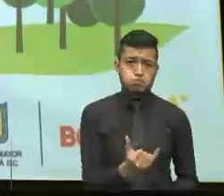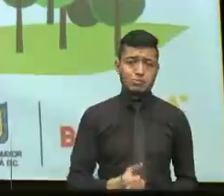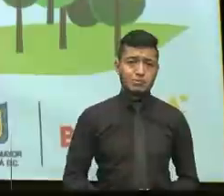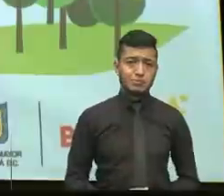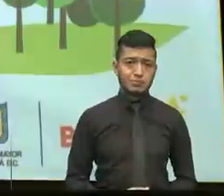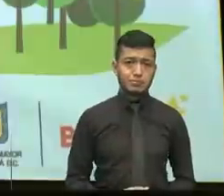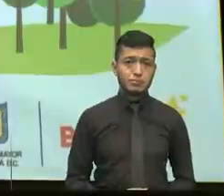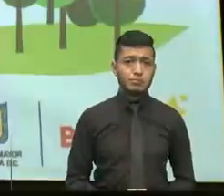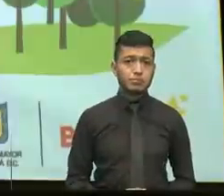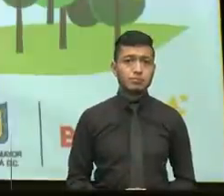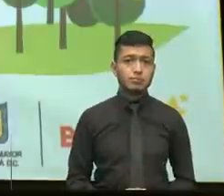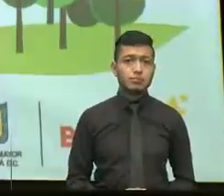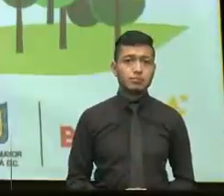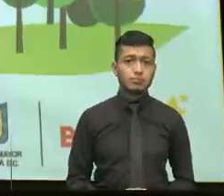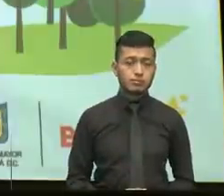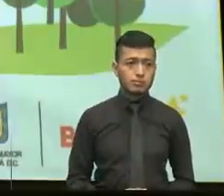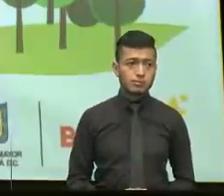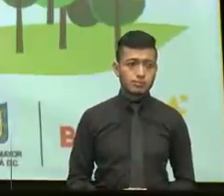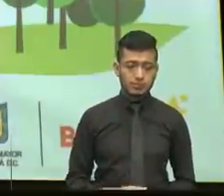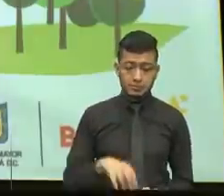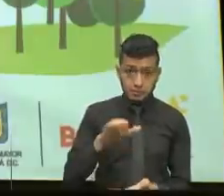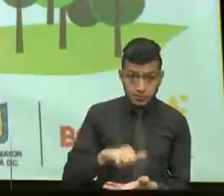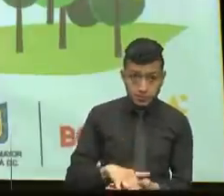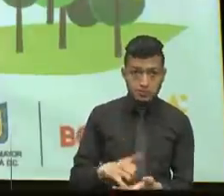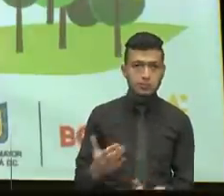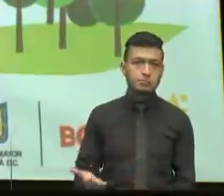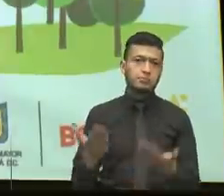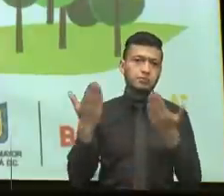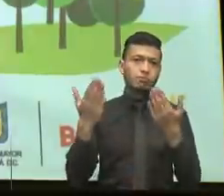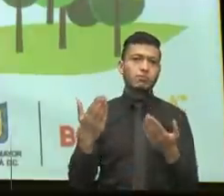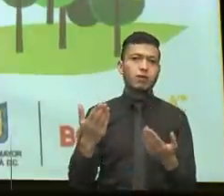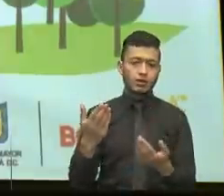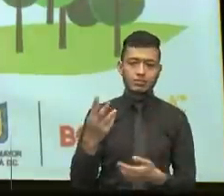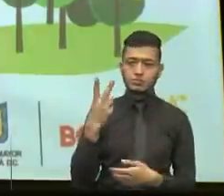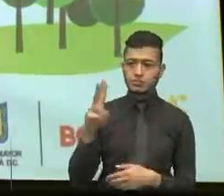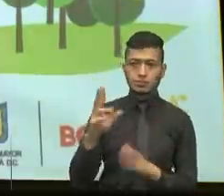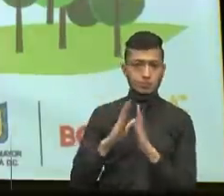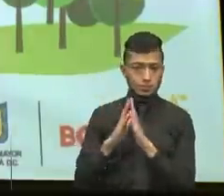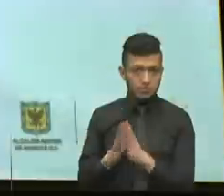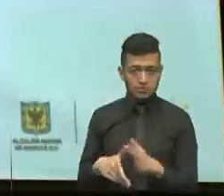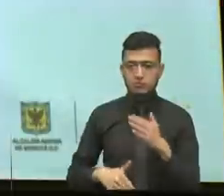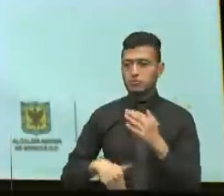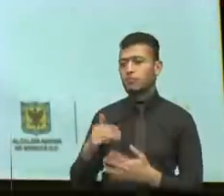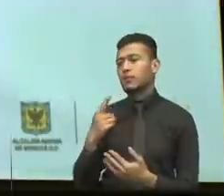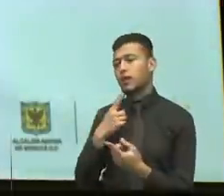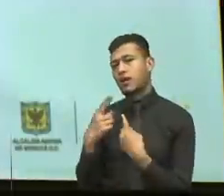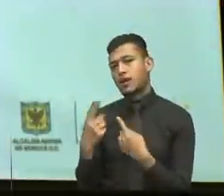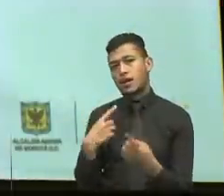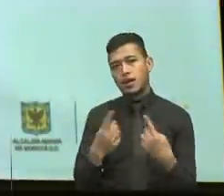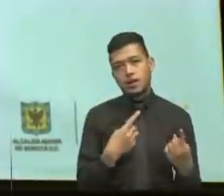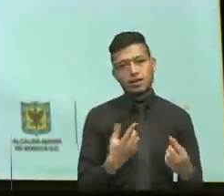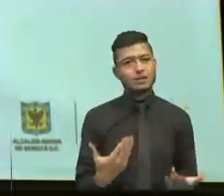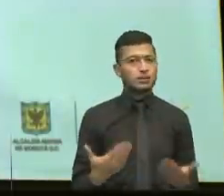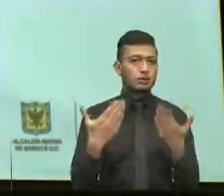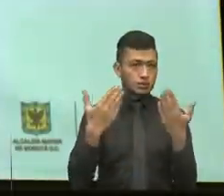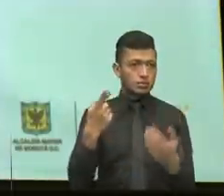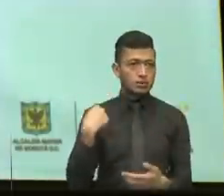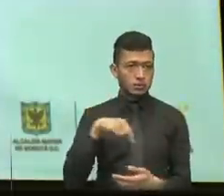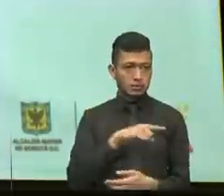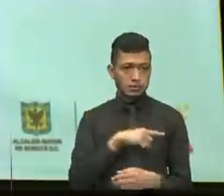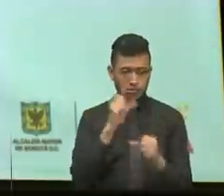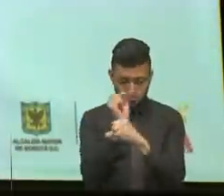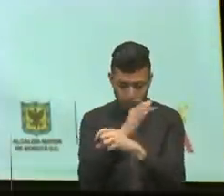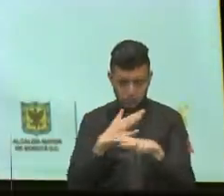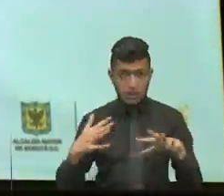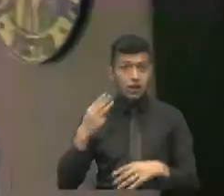Para poder llegar a que cerremos, esperamos el 12 de diciembre cerrar ese diálogo, vamos a trasnochar derecho 3 días